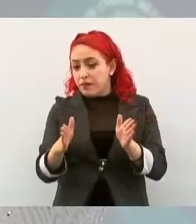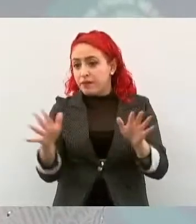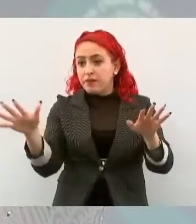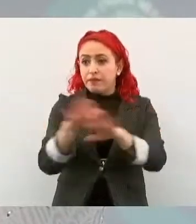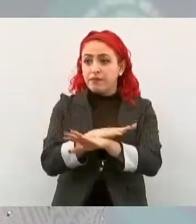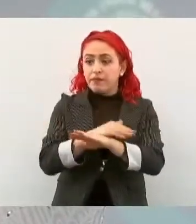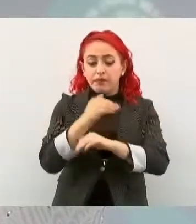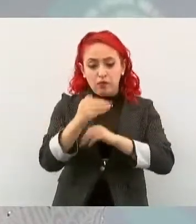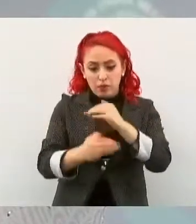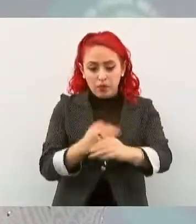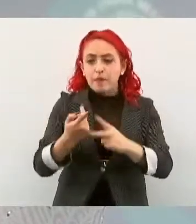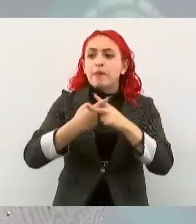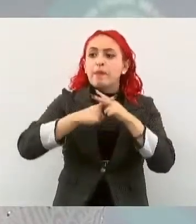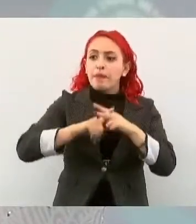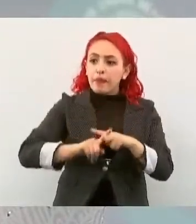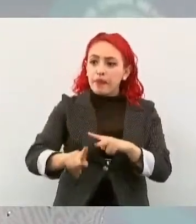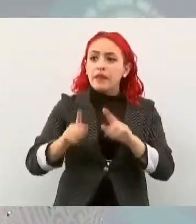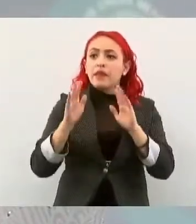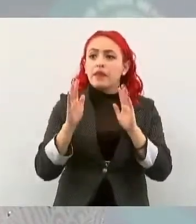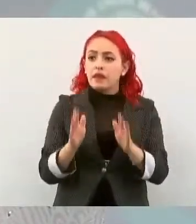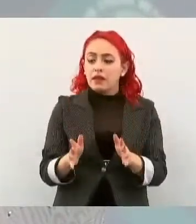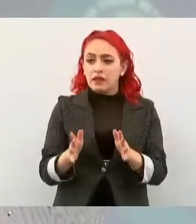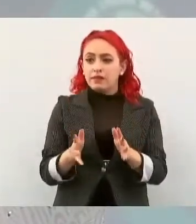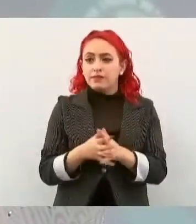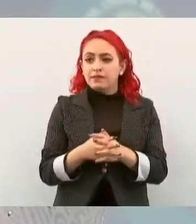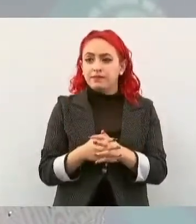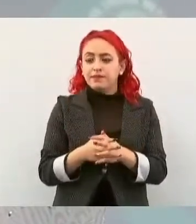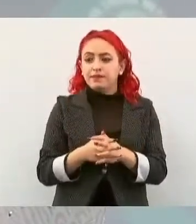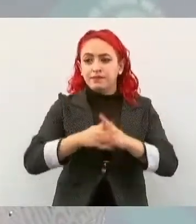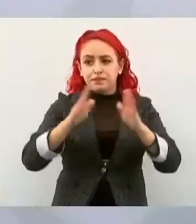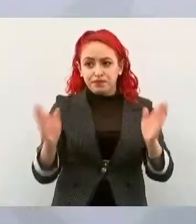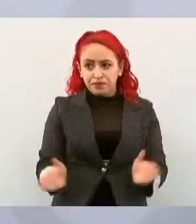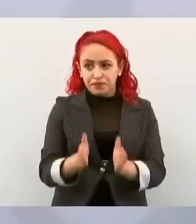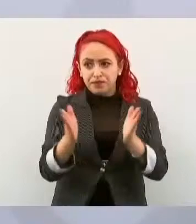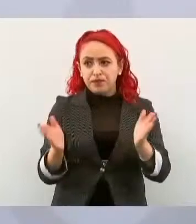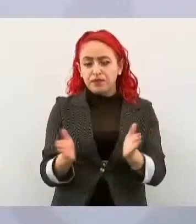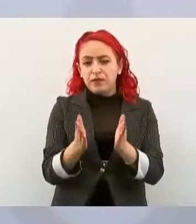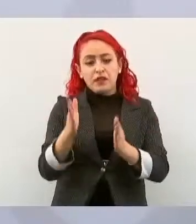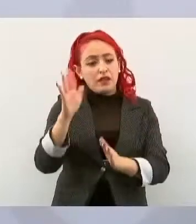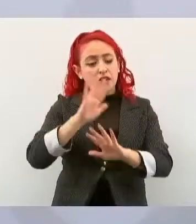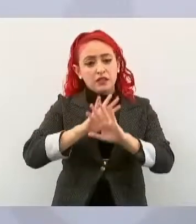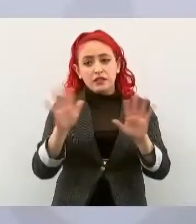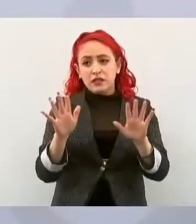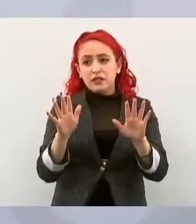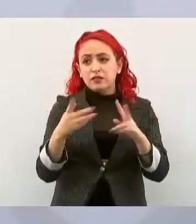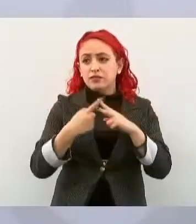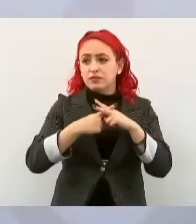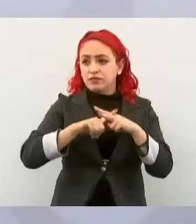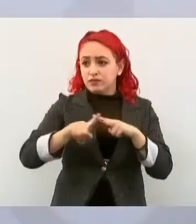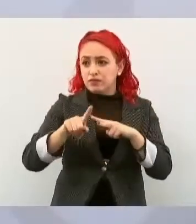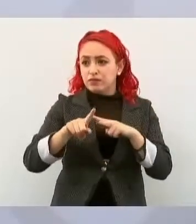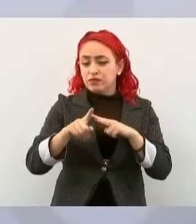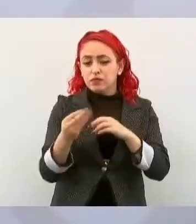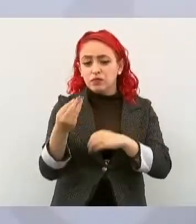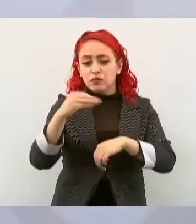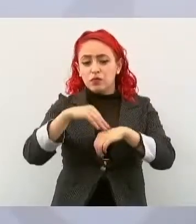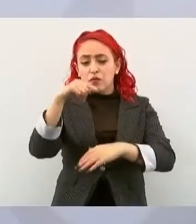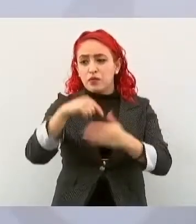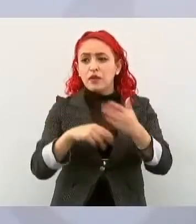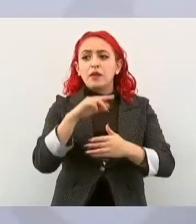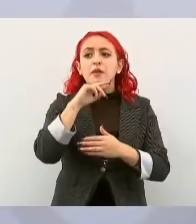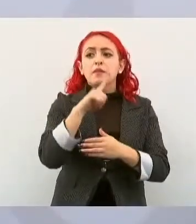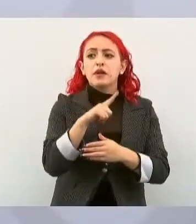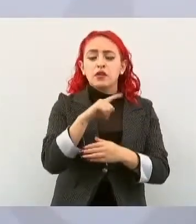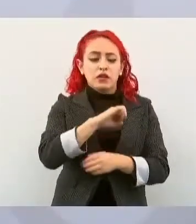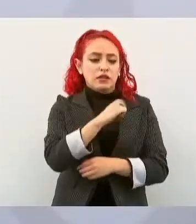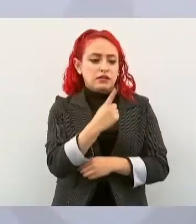retomado de nuevo el echar a andar, el poner de pie, el mejorar el sistema